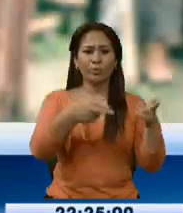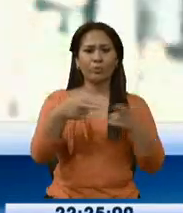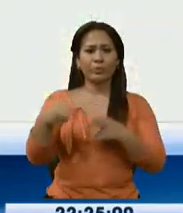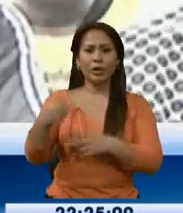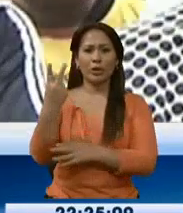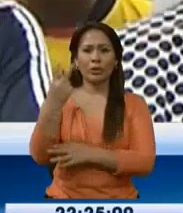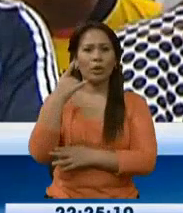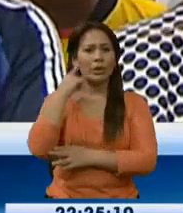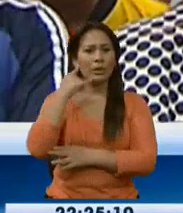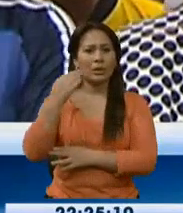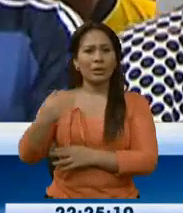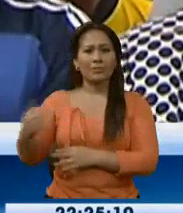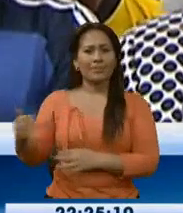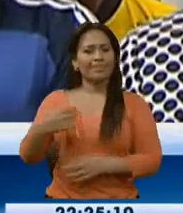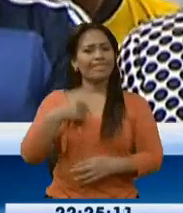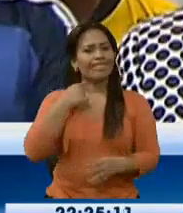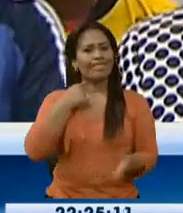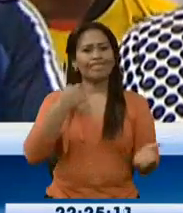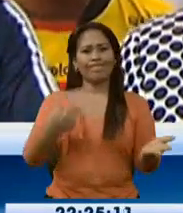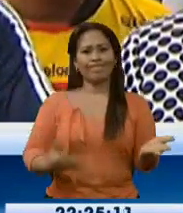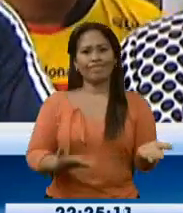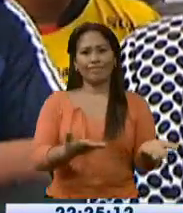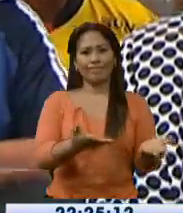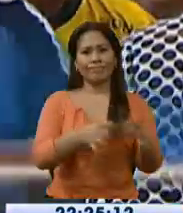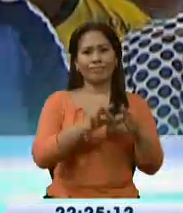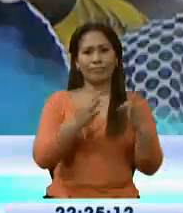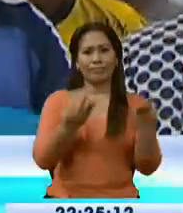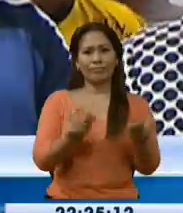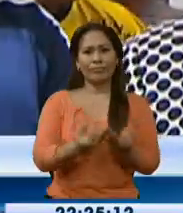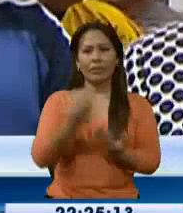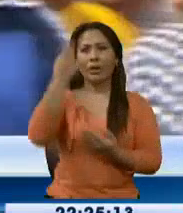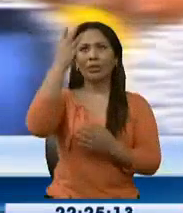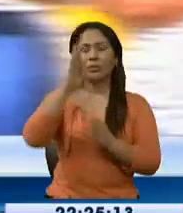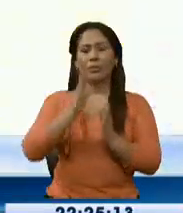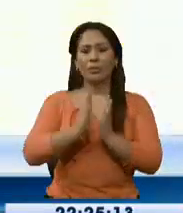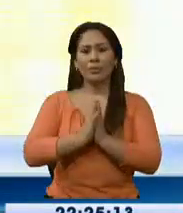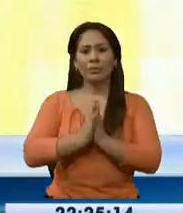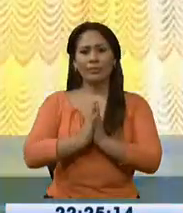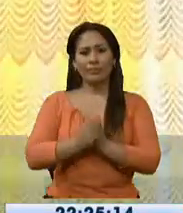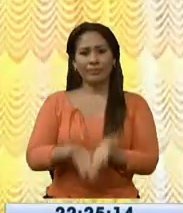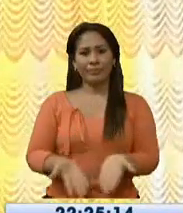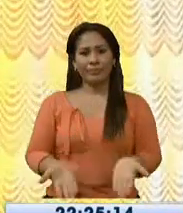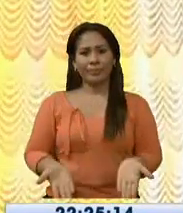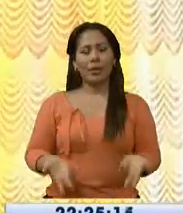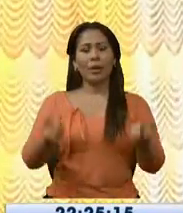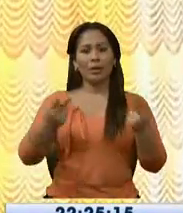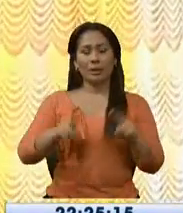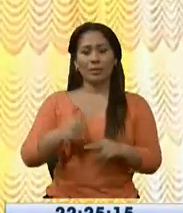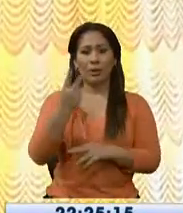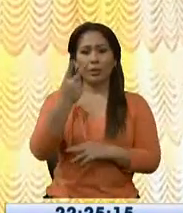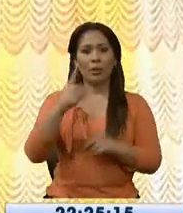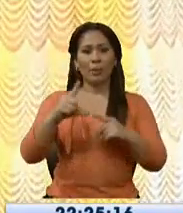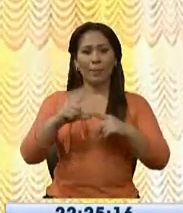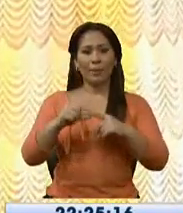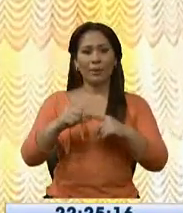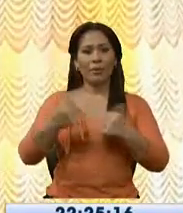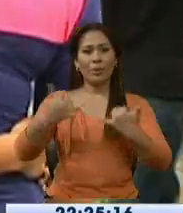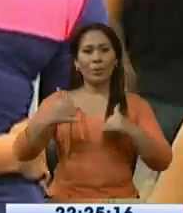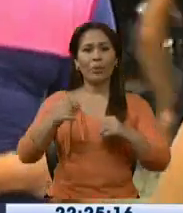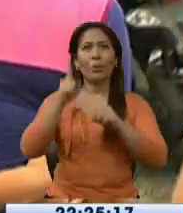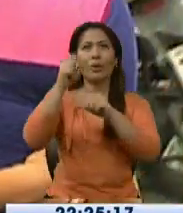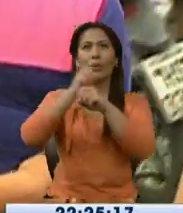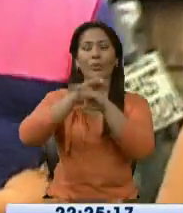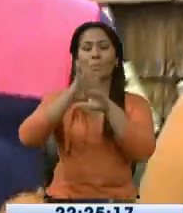pequeñas. Irreparable pérdida para esta familia, y que Dios la tenga en su gloria. Seguramente estas dos primas seguirán jugando en